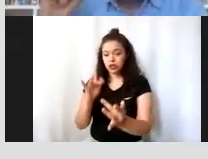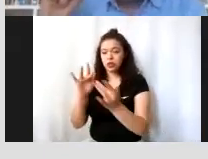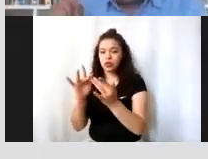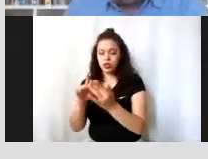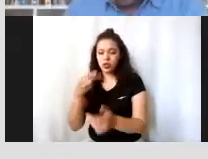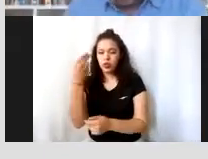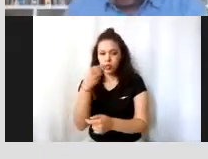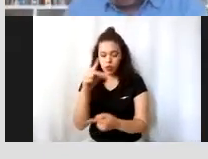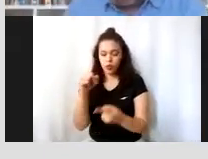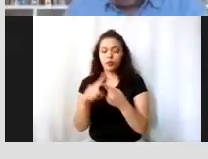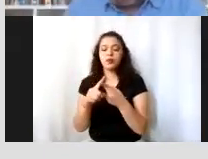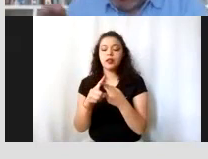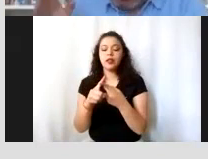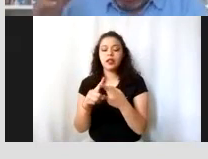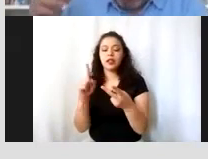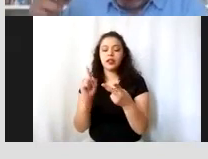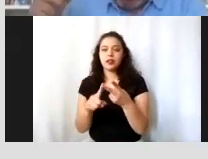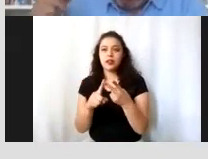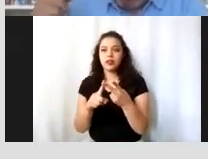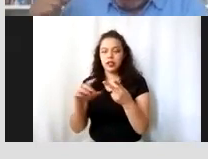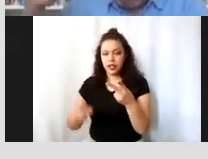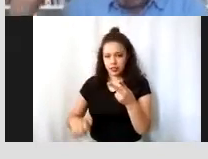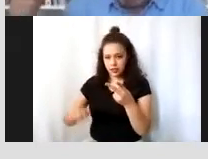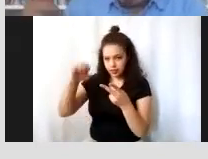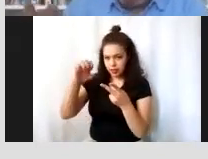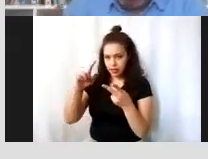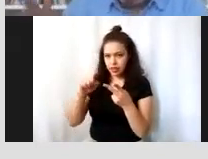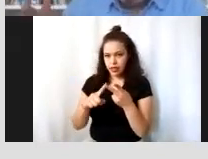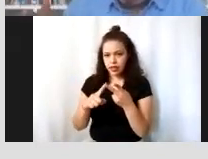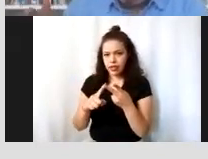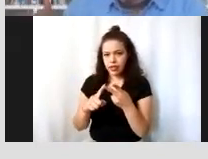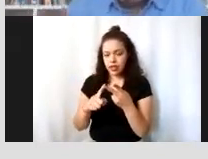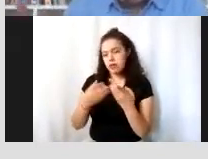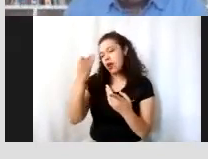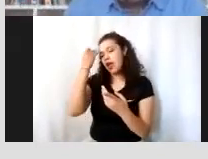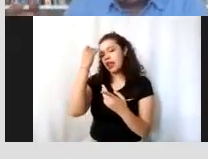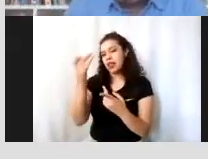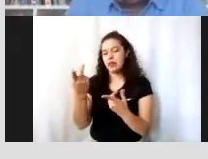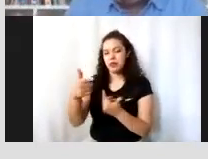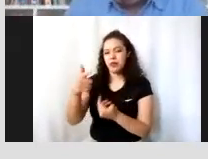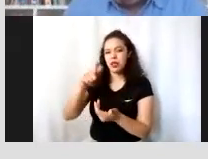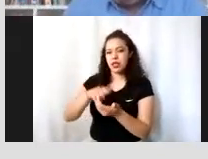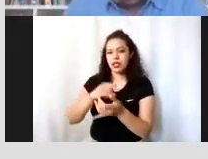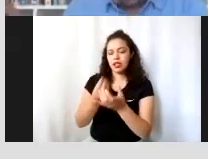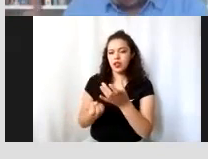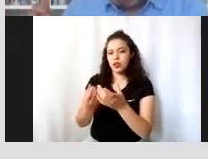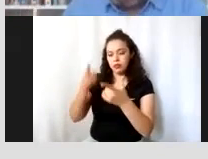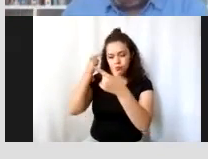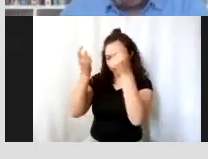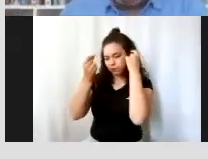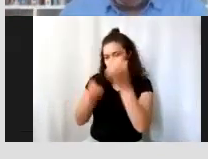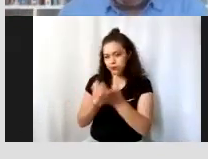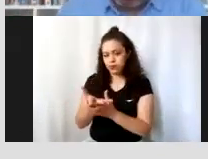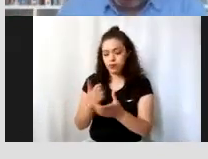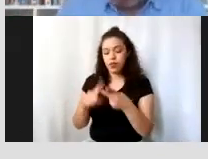nombre, la edad, la vas infiriendo por el tiempo en que salió esta persona y también